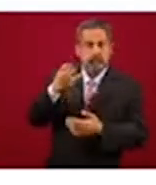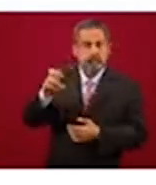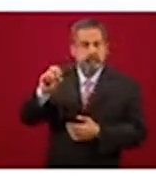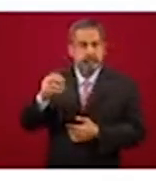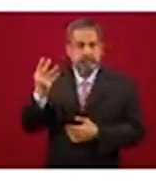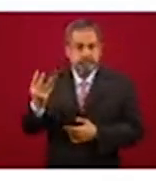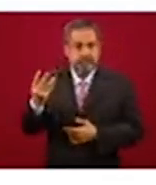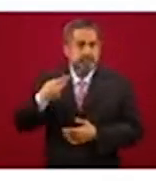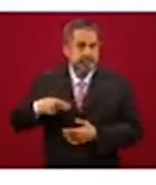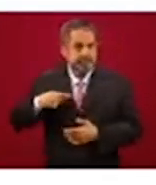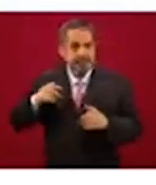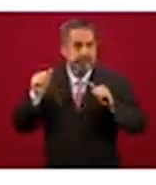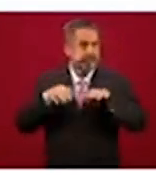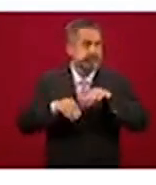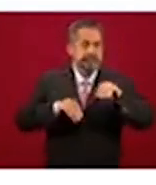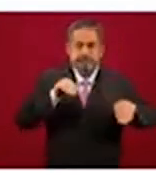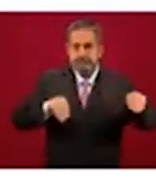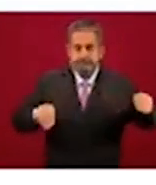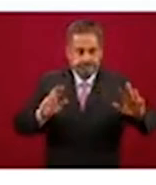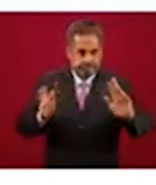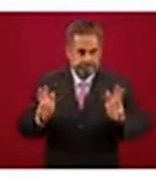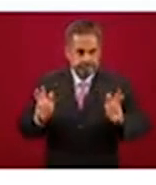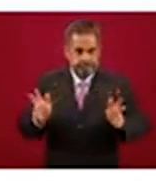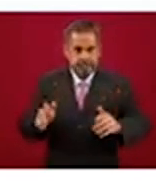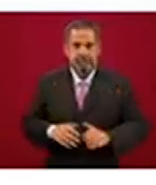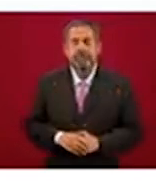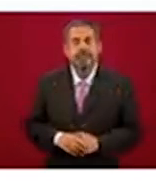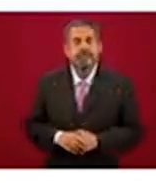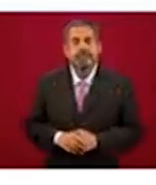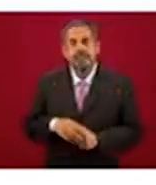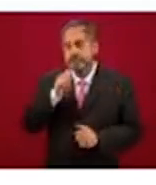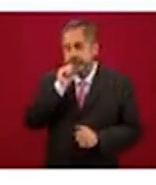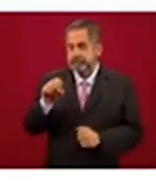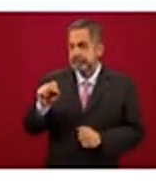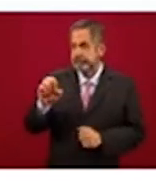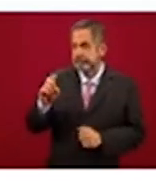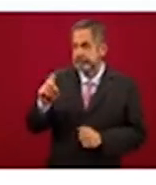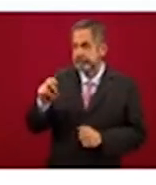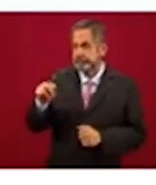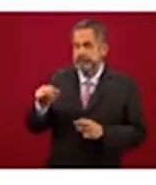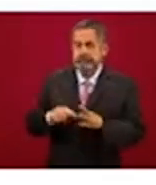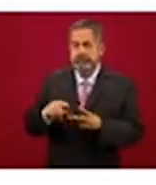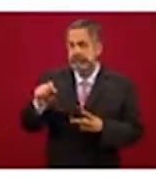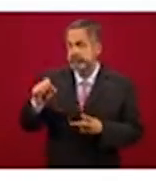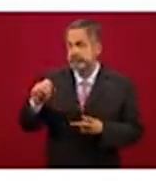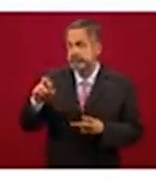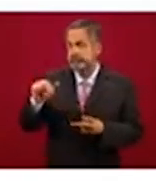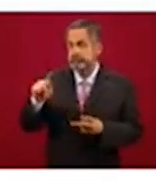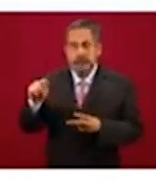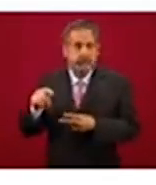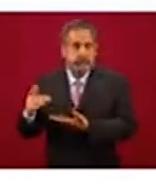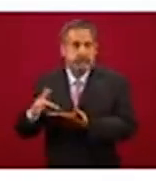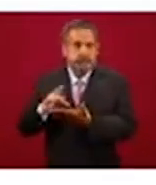también desplegados todavía tenemos por parte de sedena y de ese mar personal en apoyo